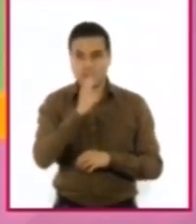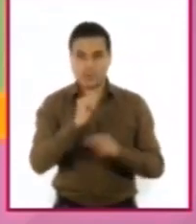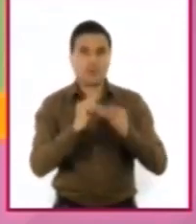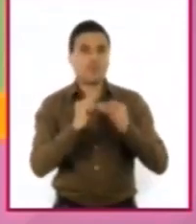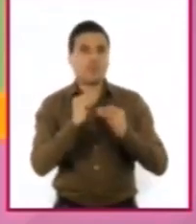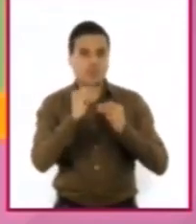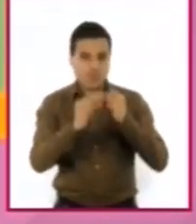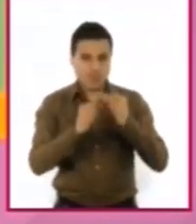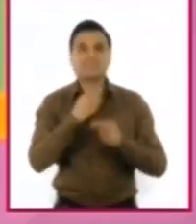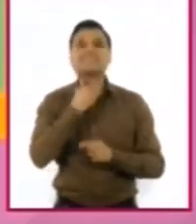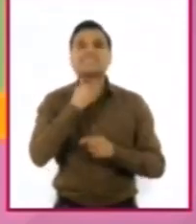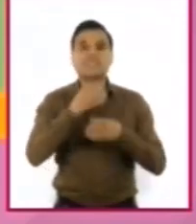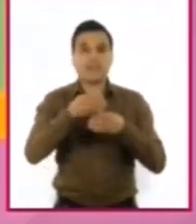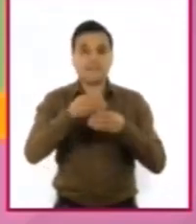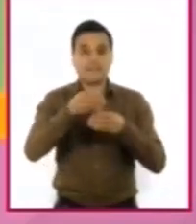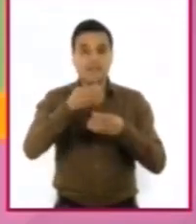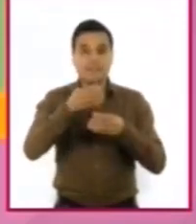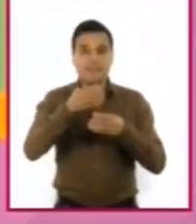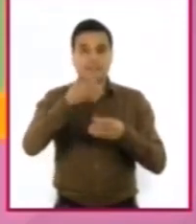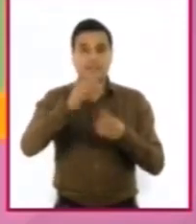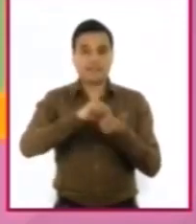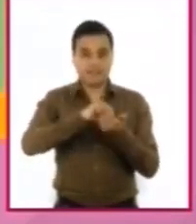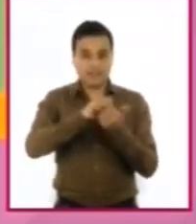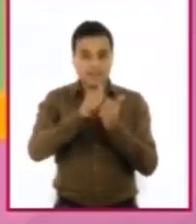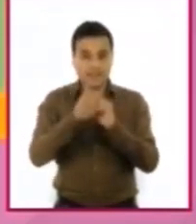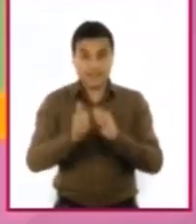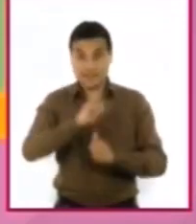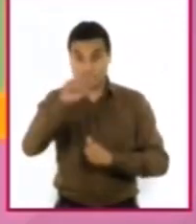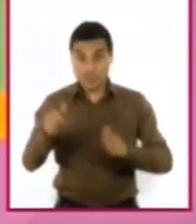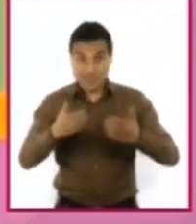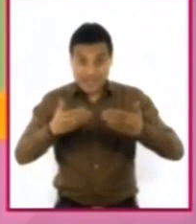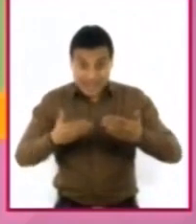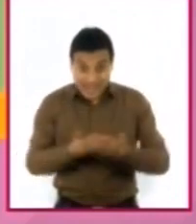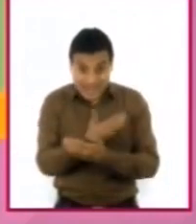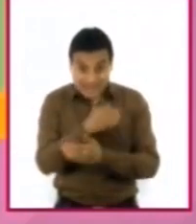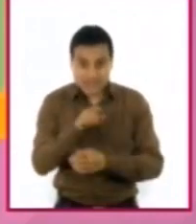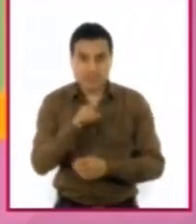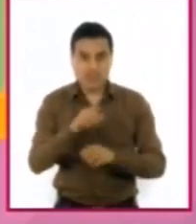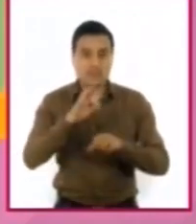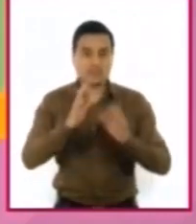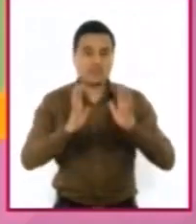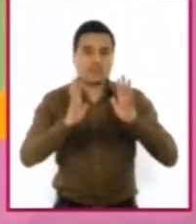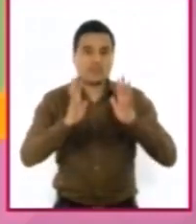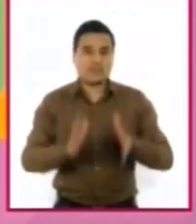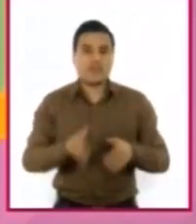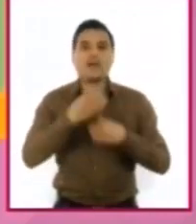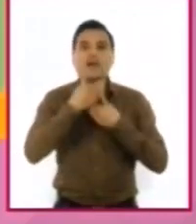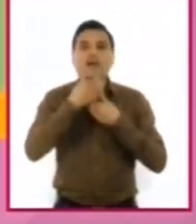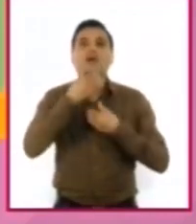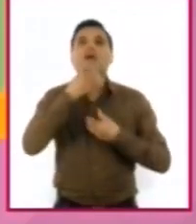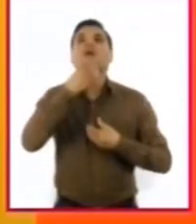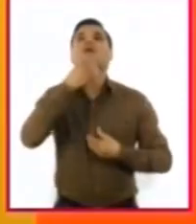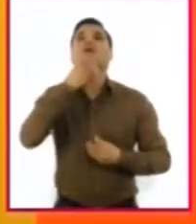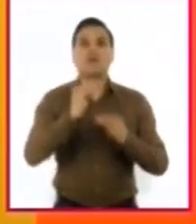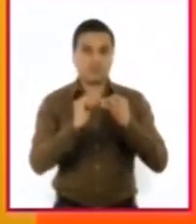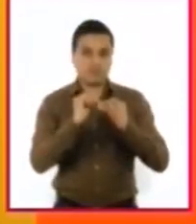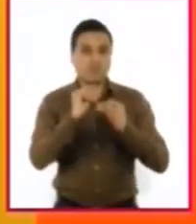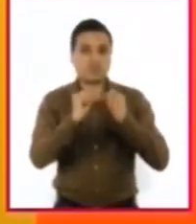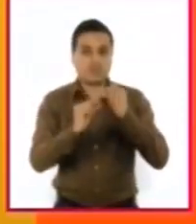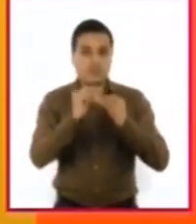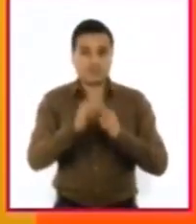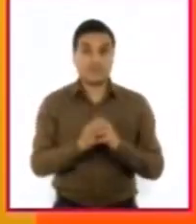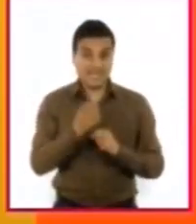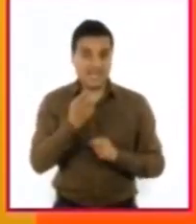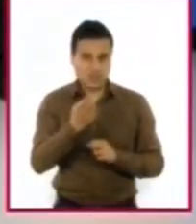las siguientes generaciones, las cuales nacían cada vez con el cuello más largo. La verdad, esto es pura ciencia. Sí,